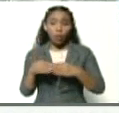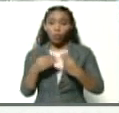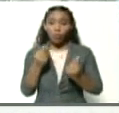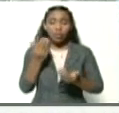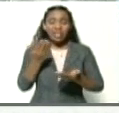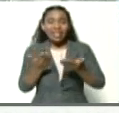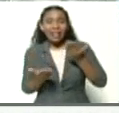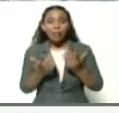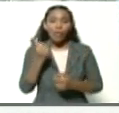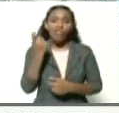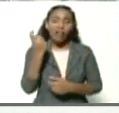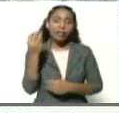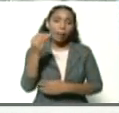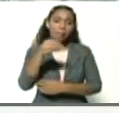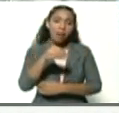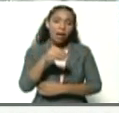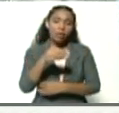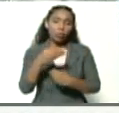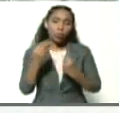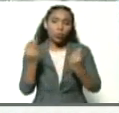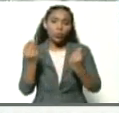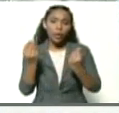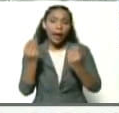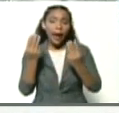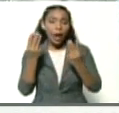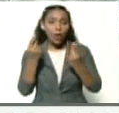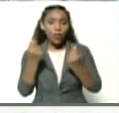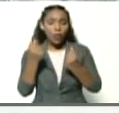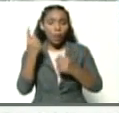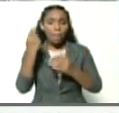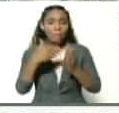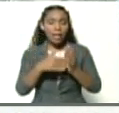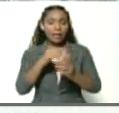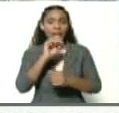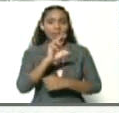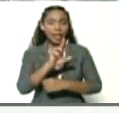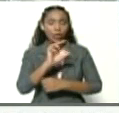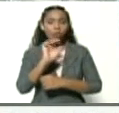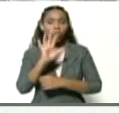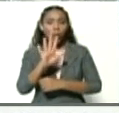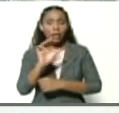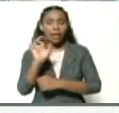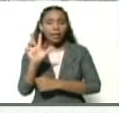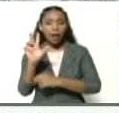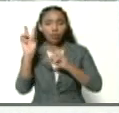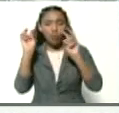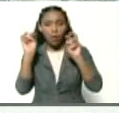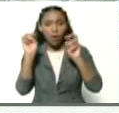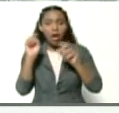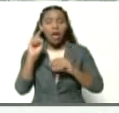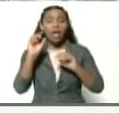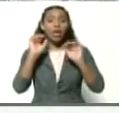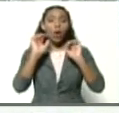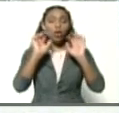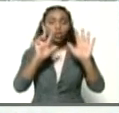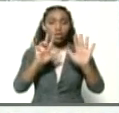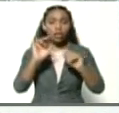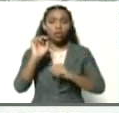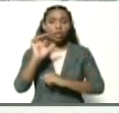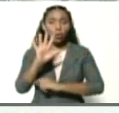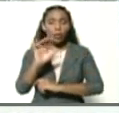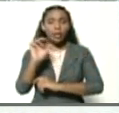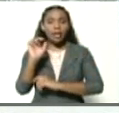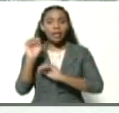equilibrio en los números. 1.353 nuevos y 857